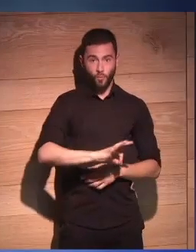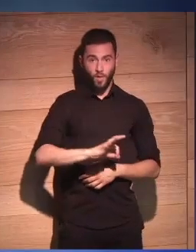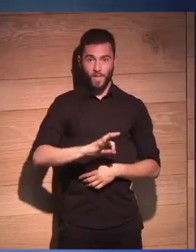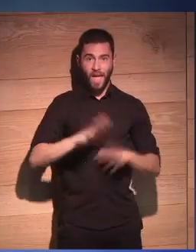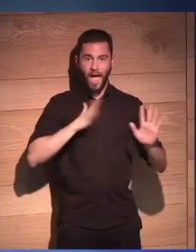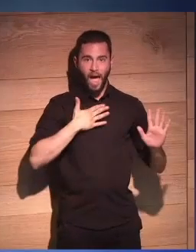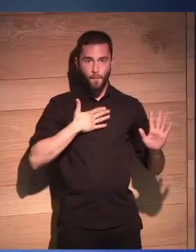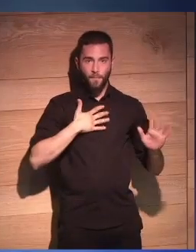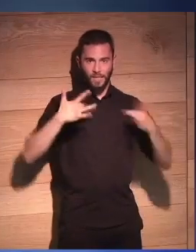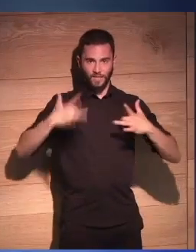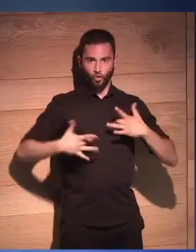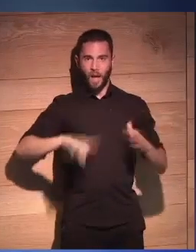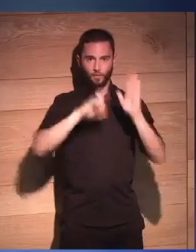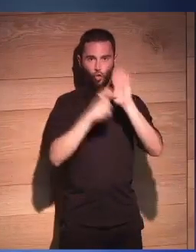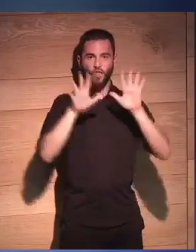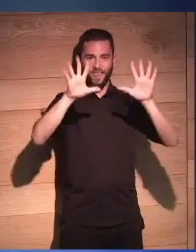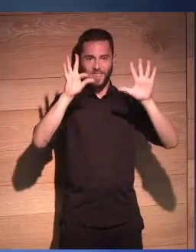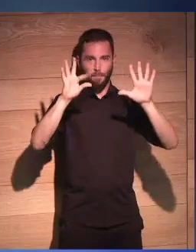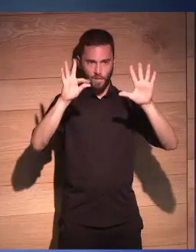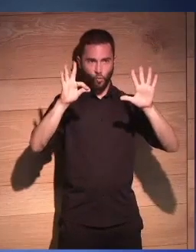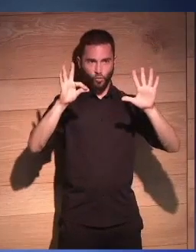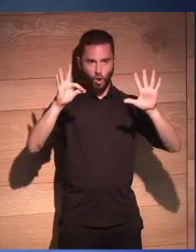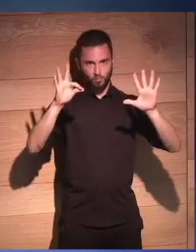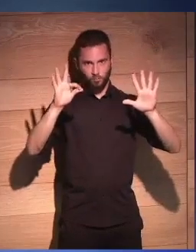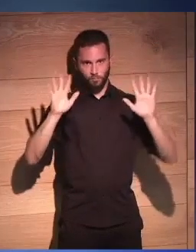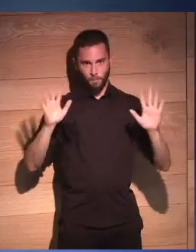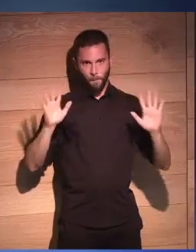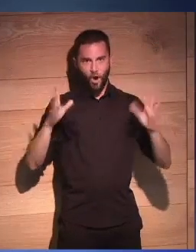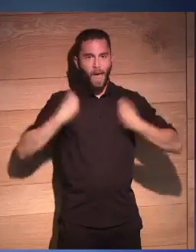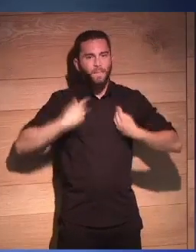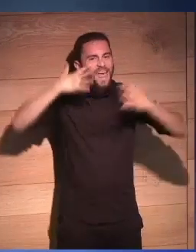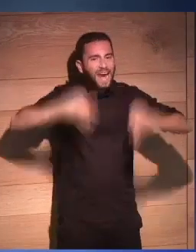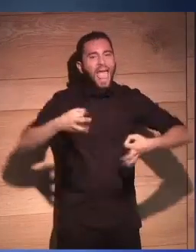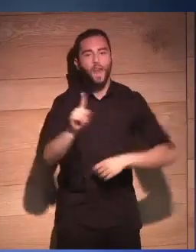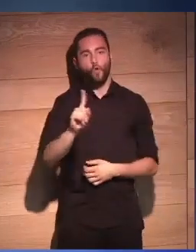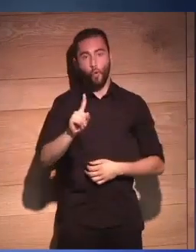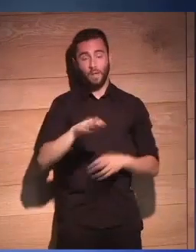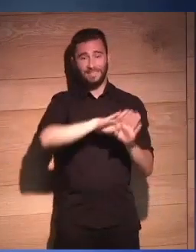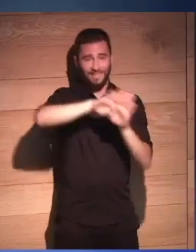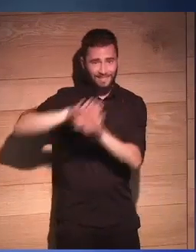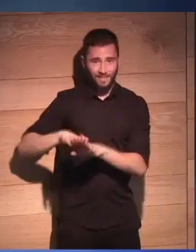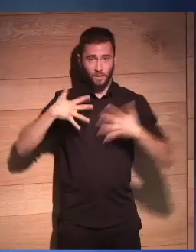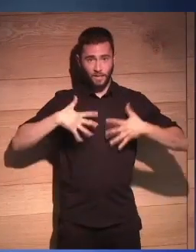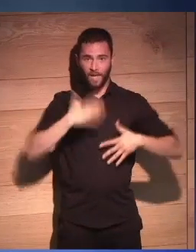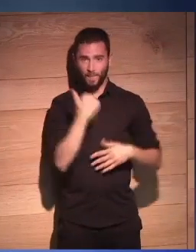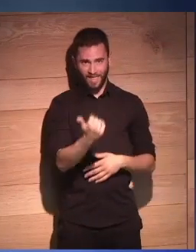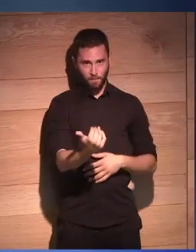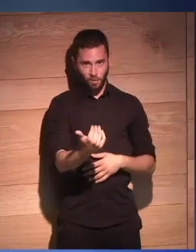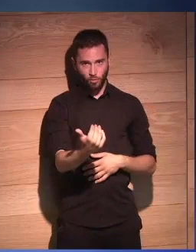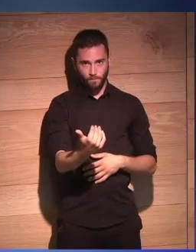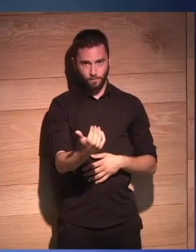todos en 10 minutos, así que eso ya es, no es la vida real. Y por otro lado, el traje de